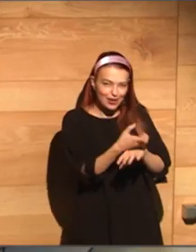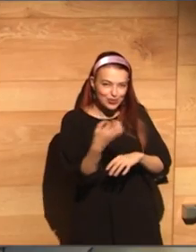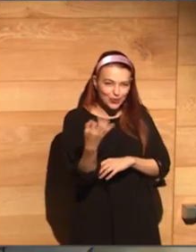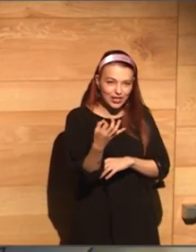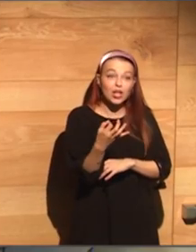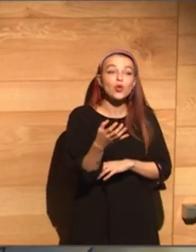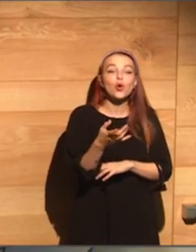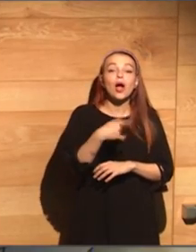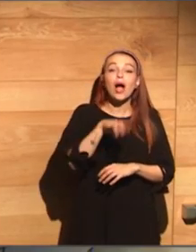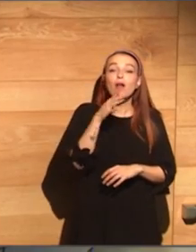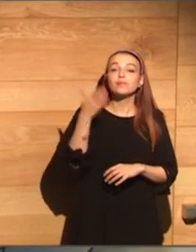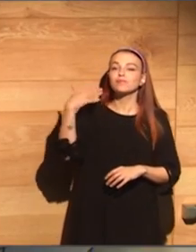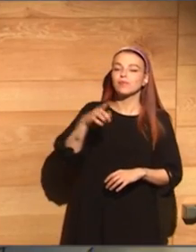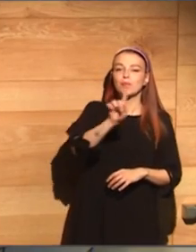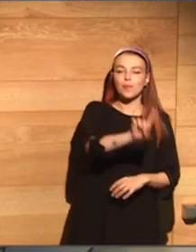Estamos en